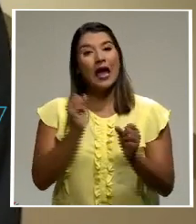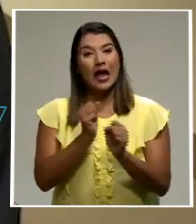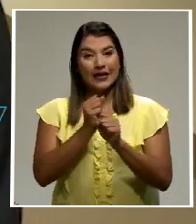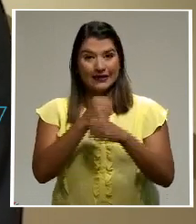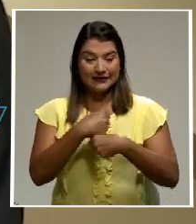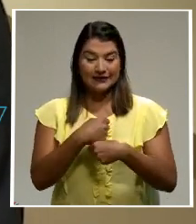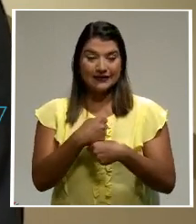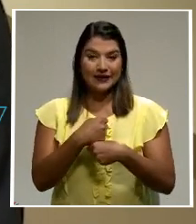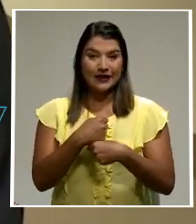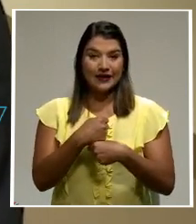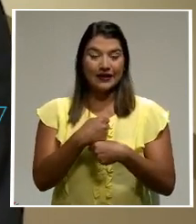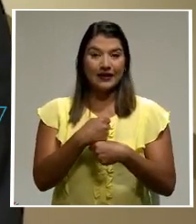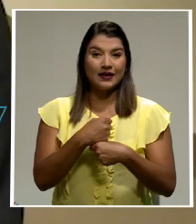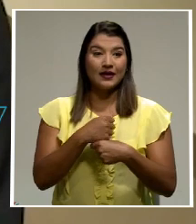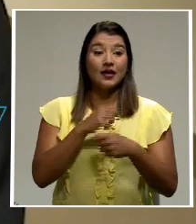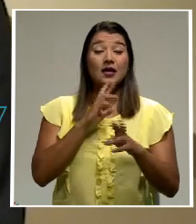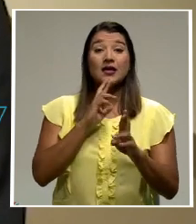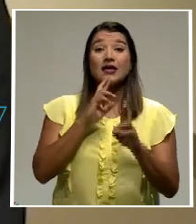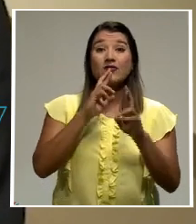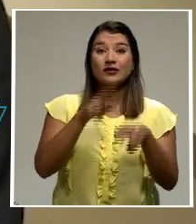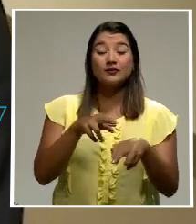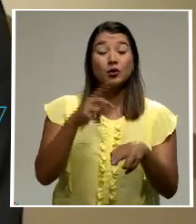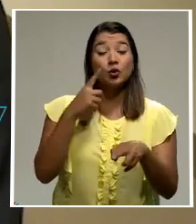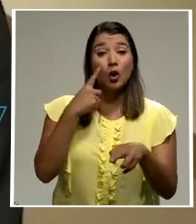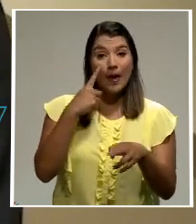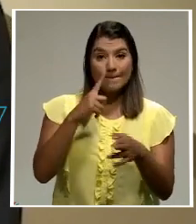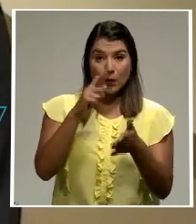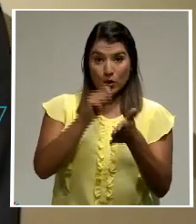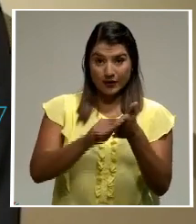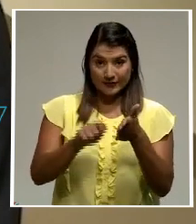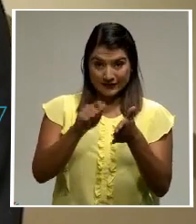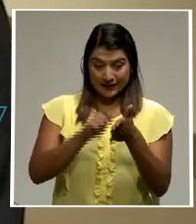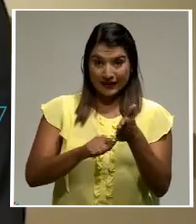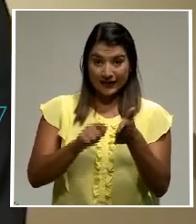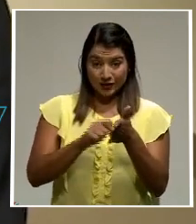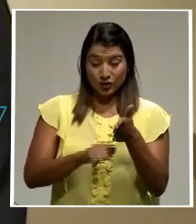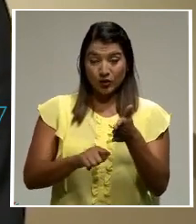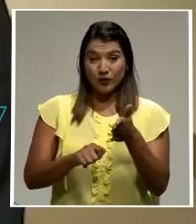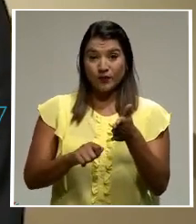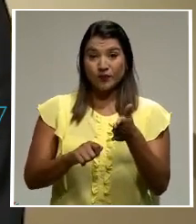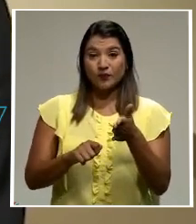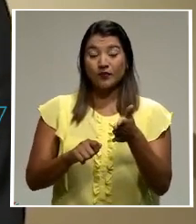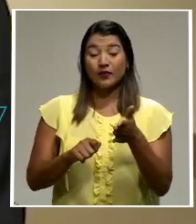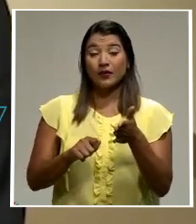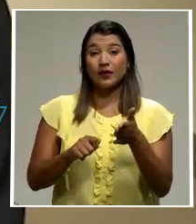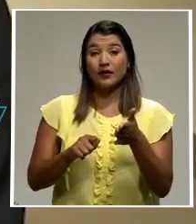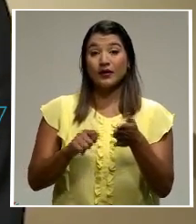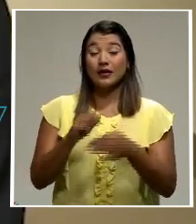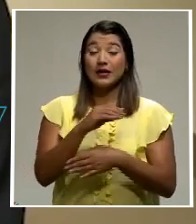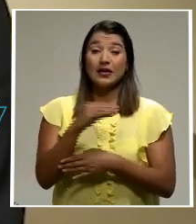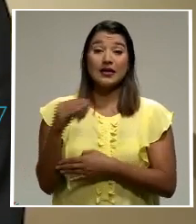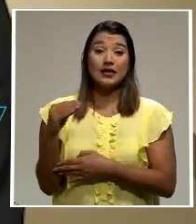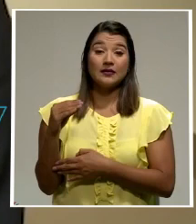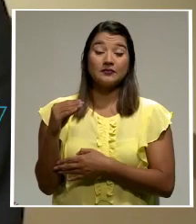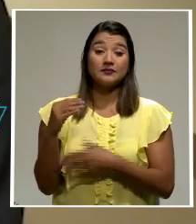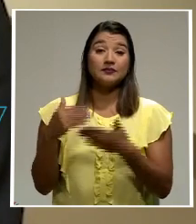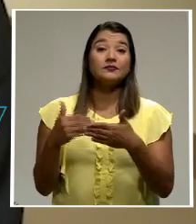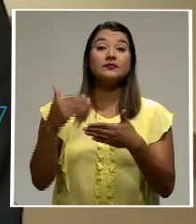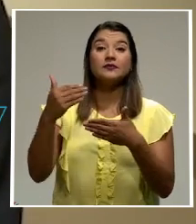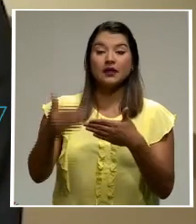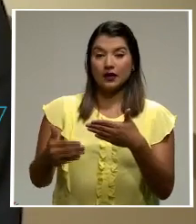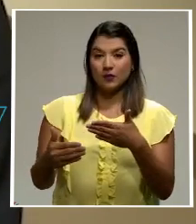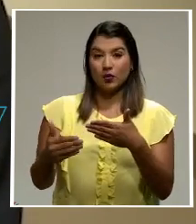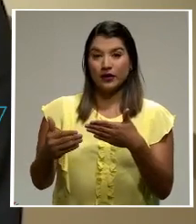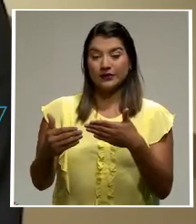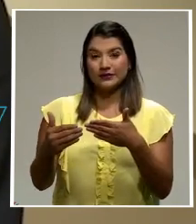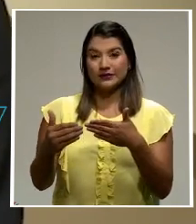acto propiamente, que contestara una gestión por escrito que había presentado el señor Araya y que posteriormente se